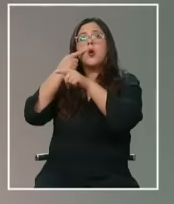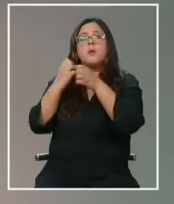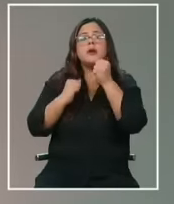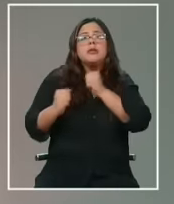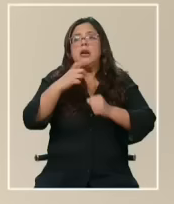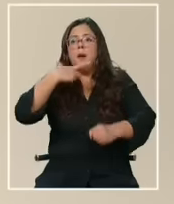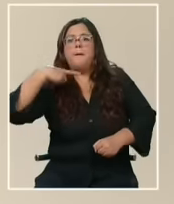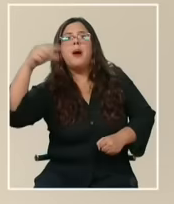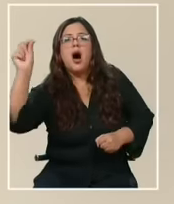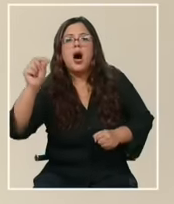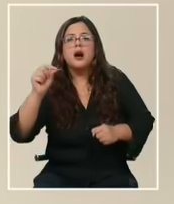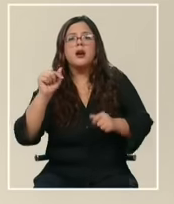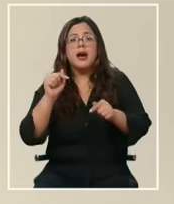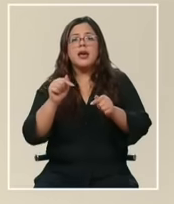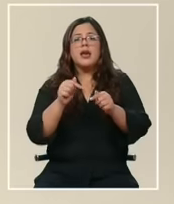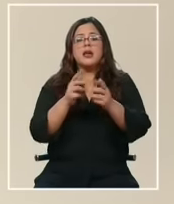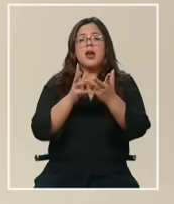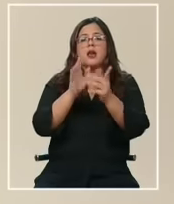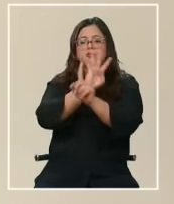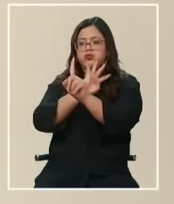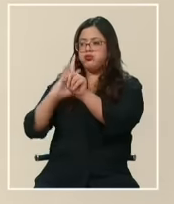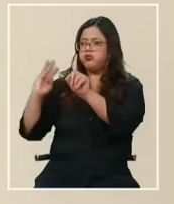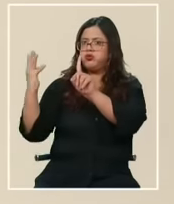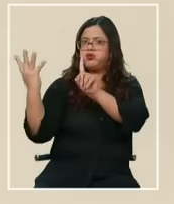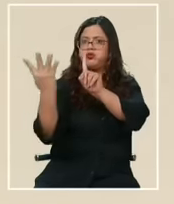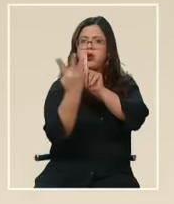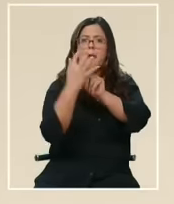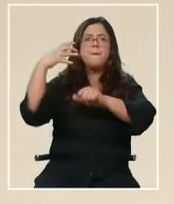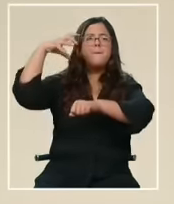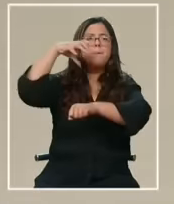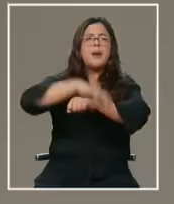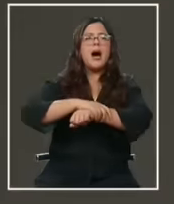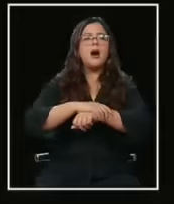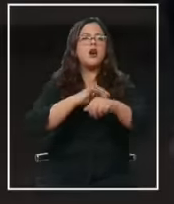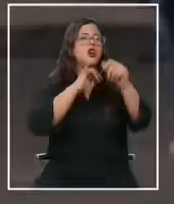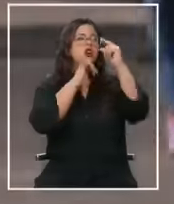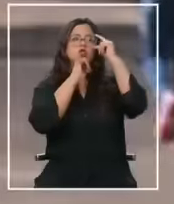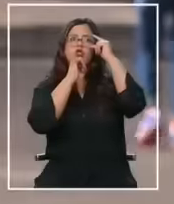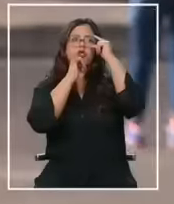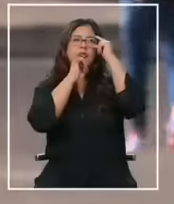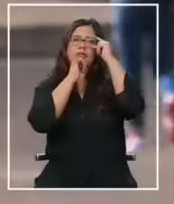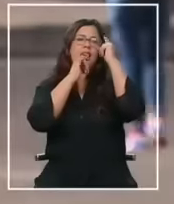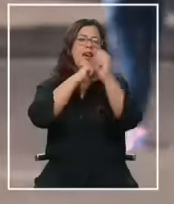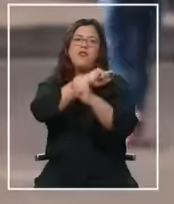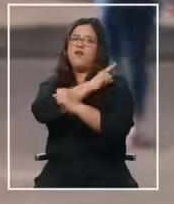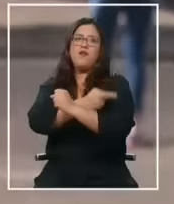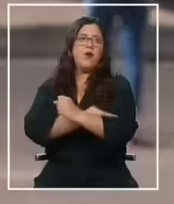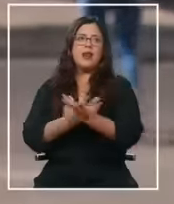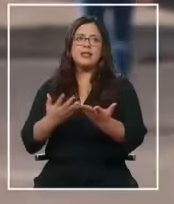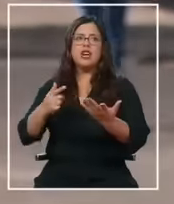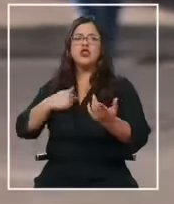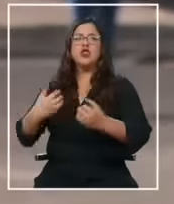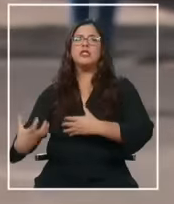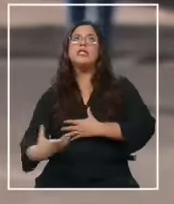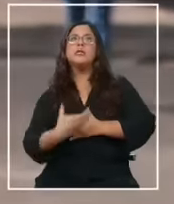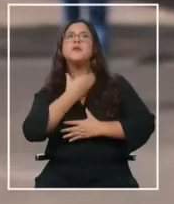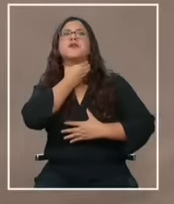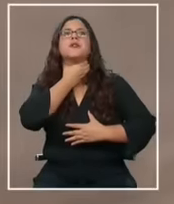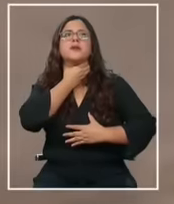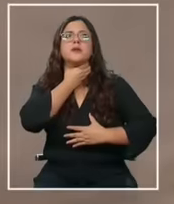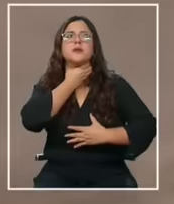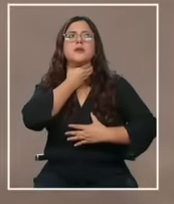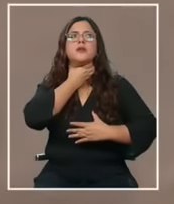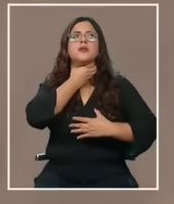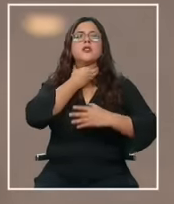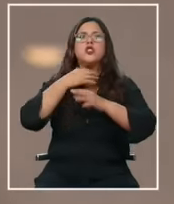desesperado por huir, fue rápidamente rodeado por vecinos. No sé de dónde saqué la fuerza. Lo pesco del cuello, ¿cachai?